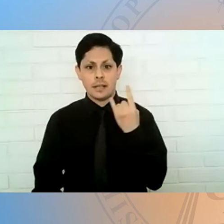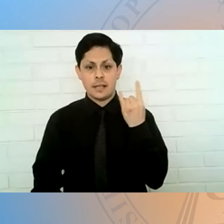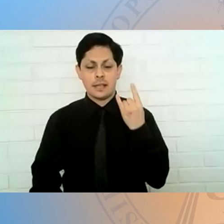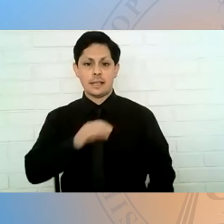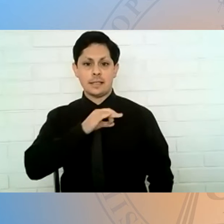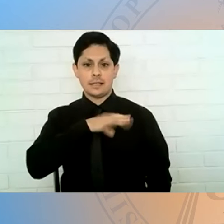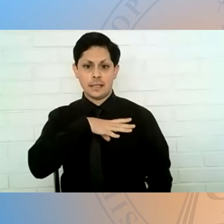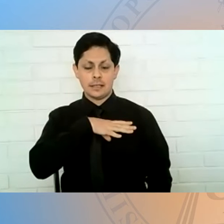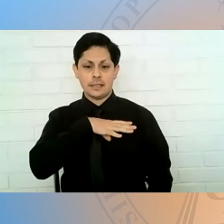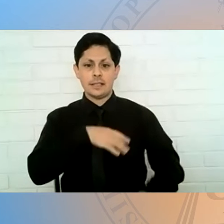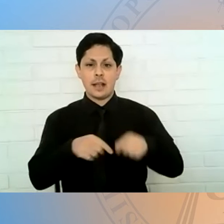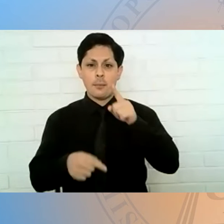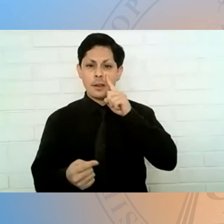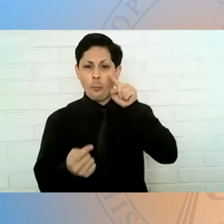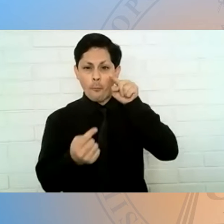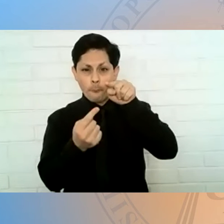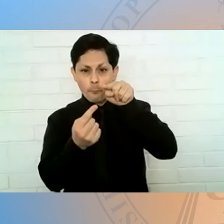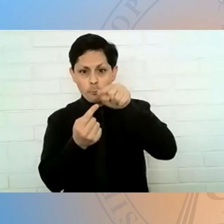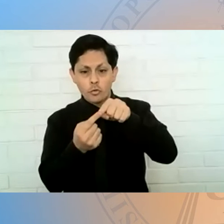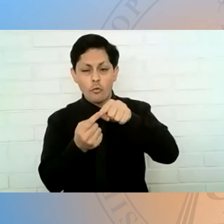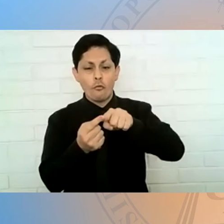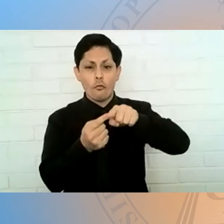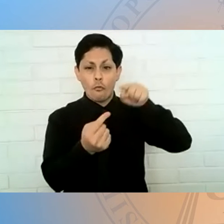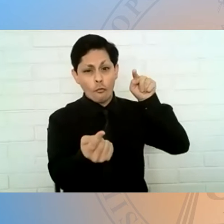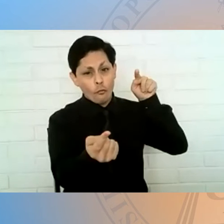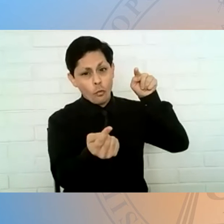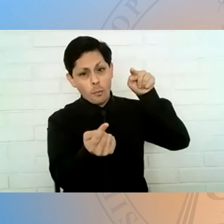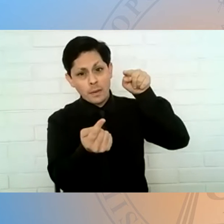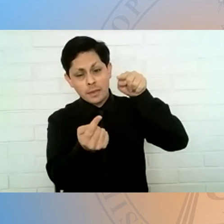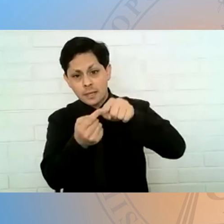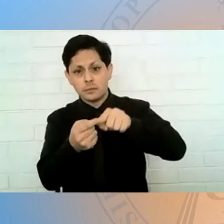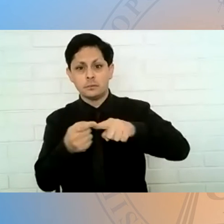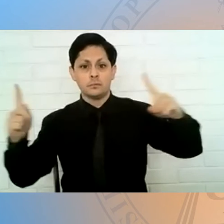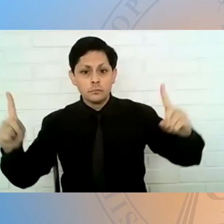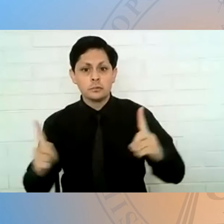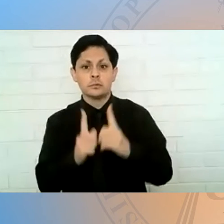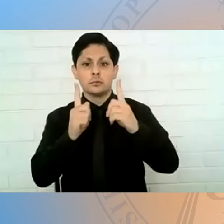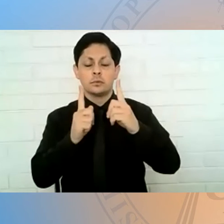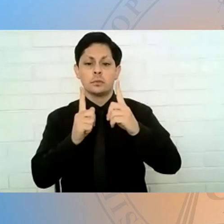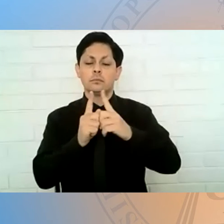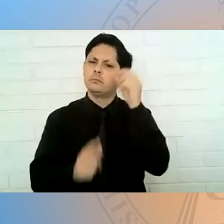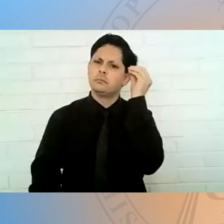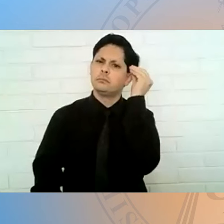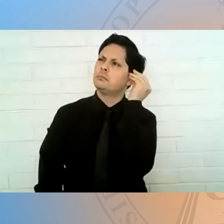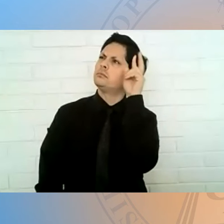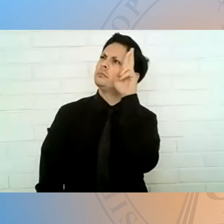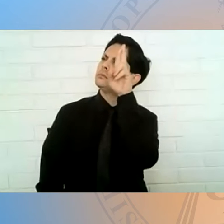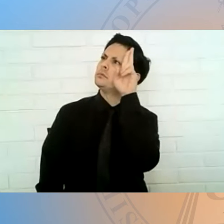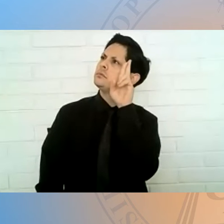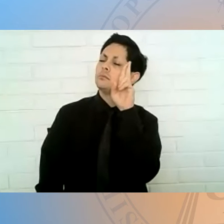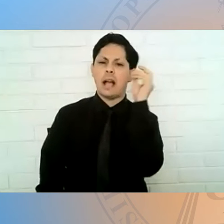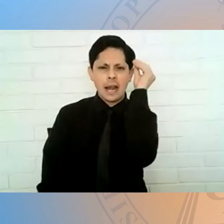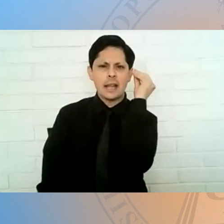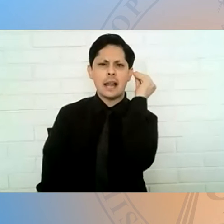Chile y tiene como propósito fundamental generar instancias de encuentro, reflexión, análisis